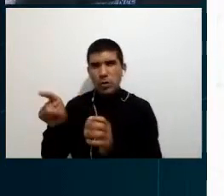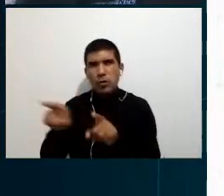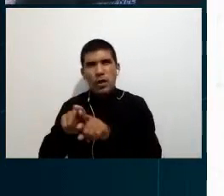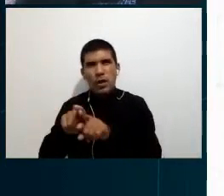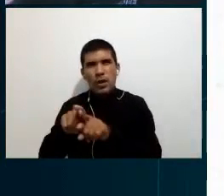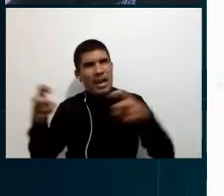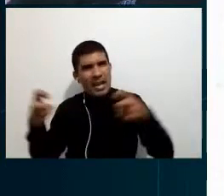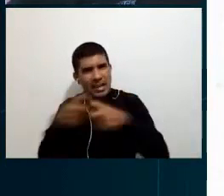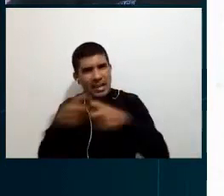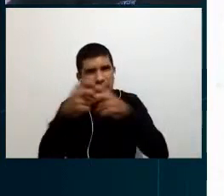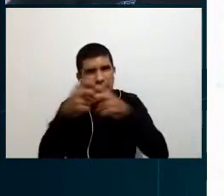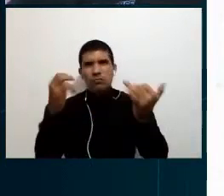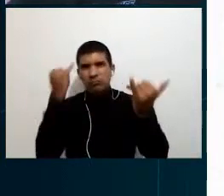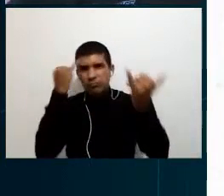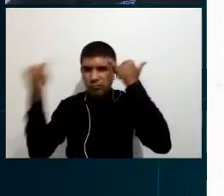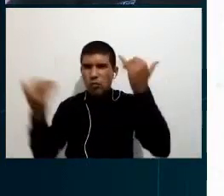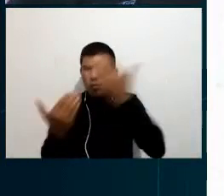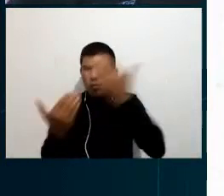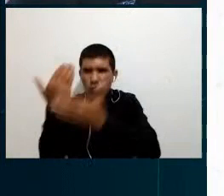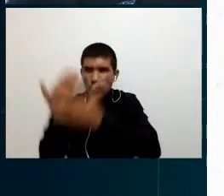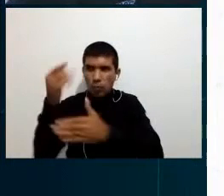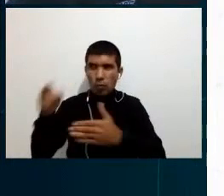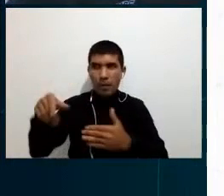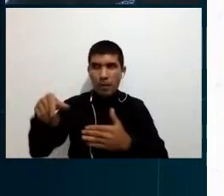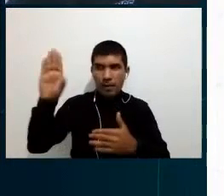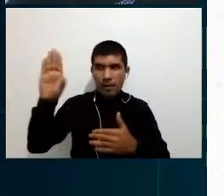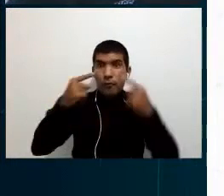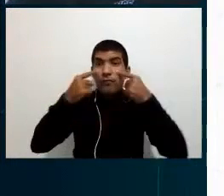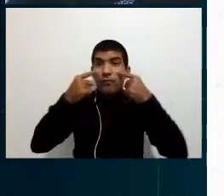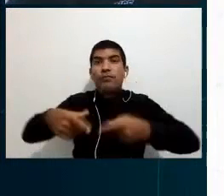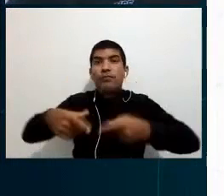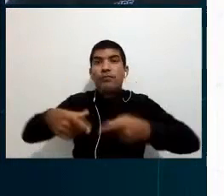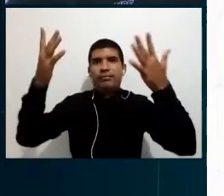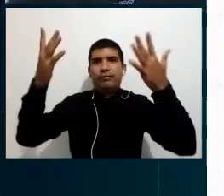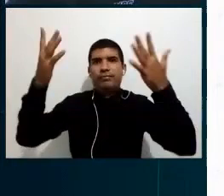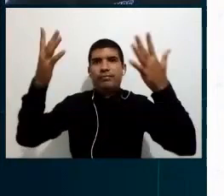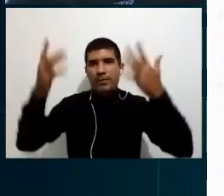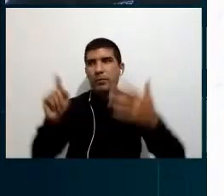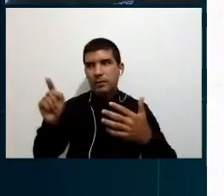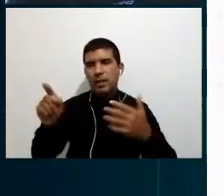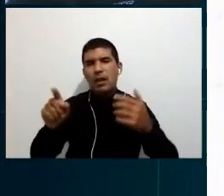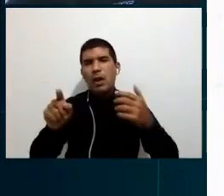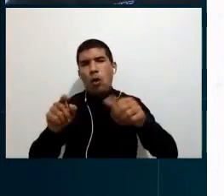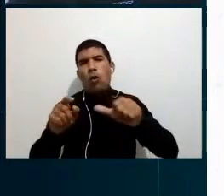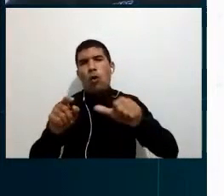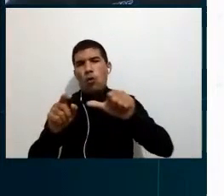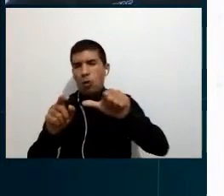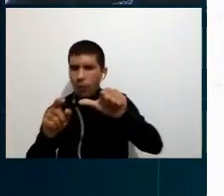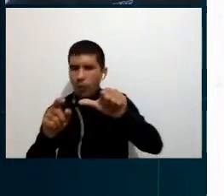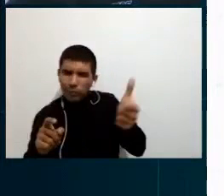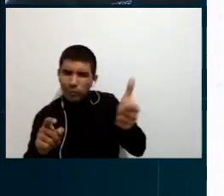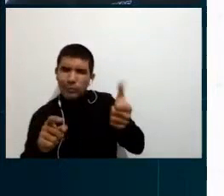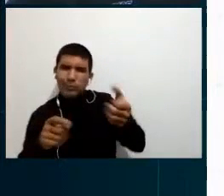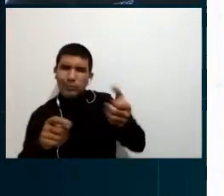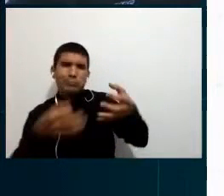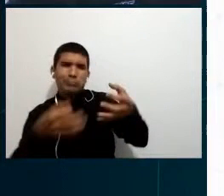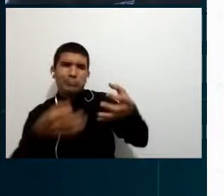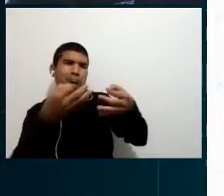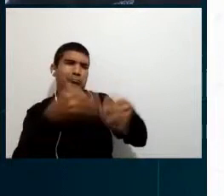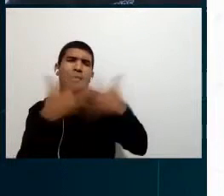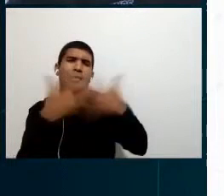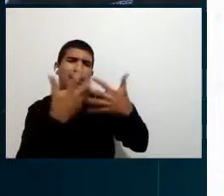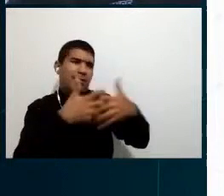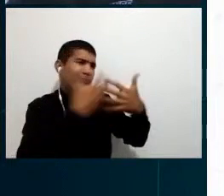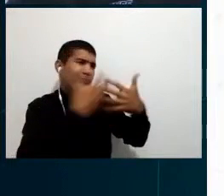con más celdas, interruptores en algunos casos, pero apenas están en